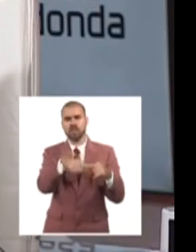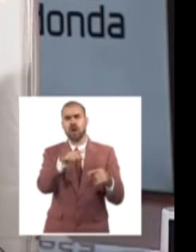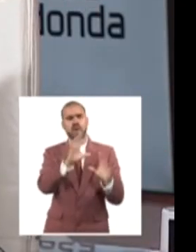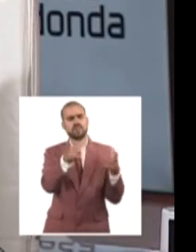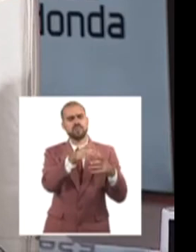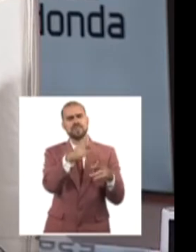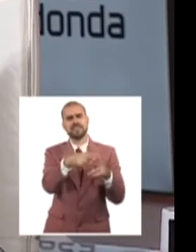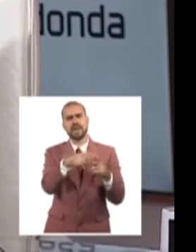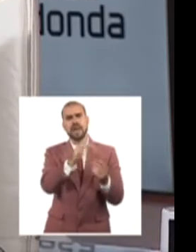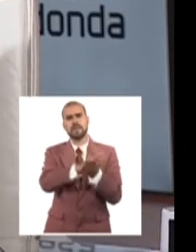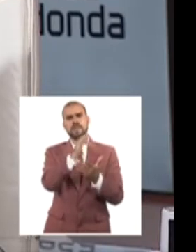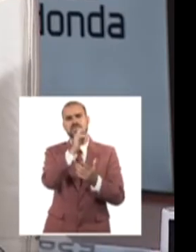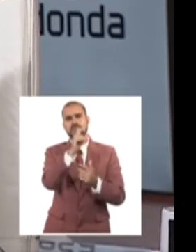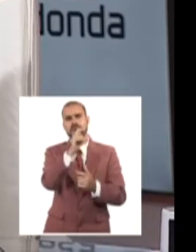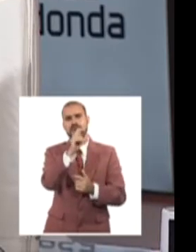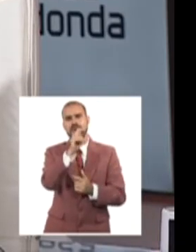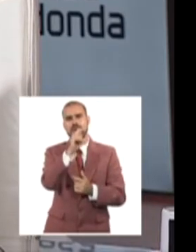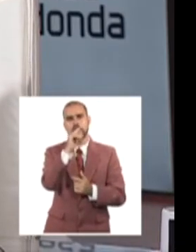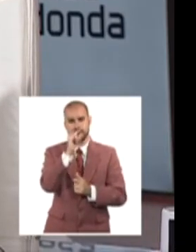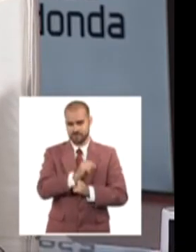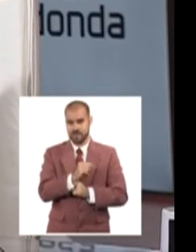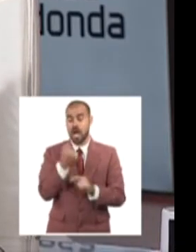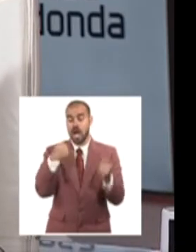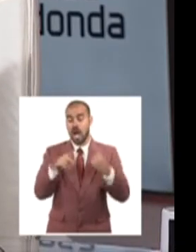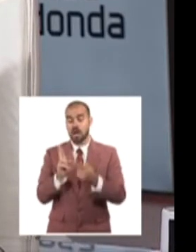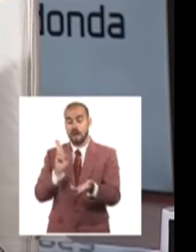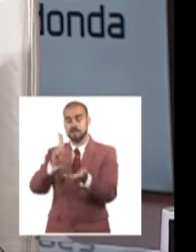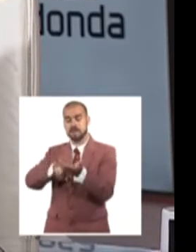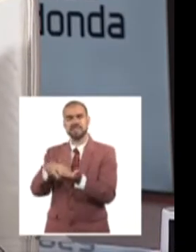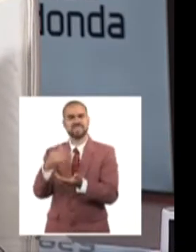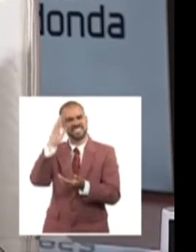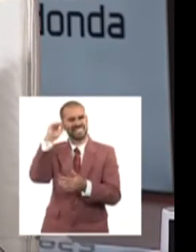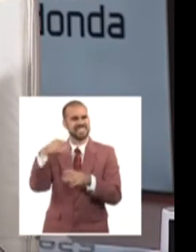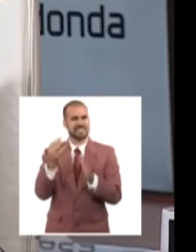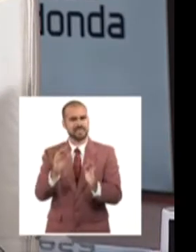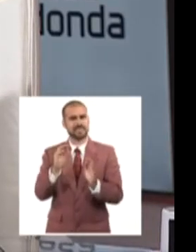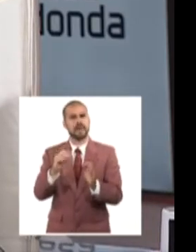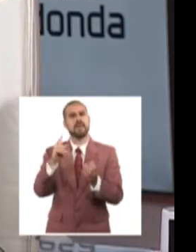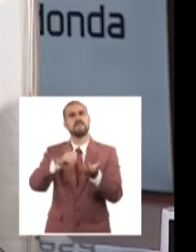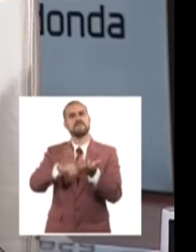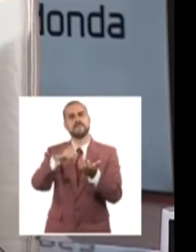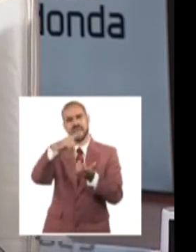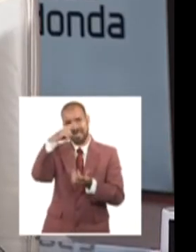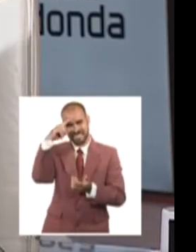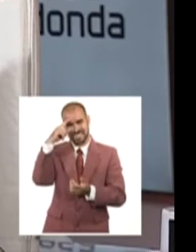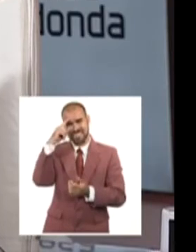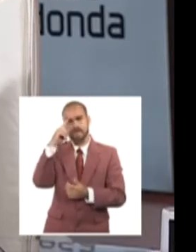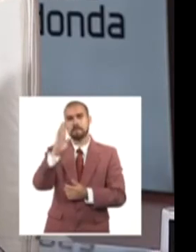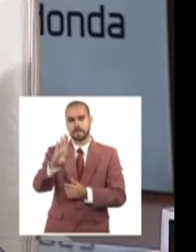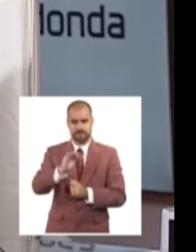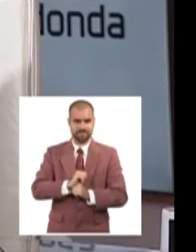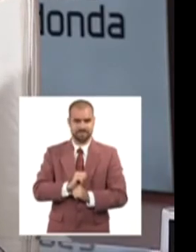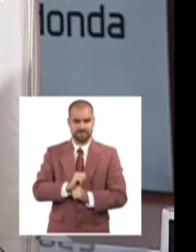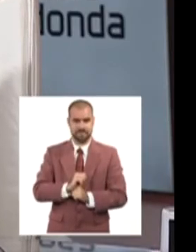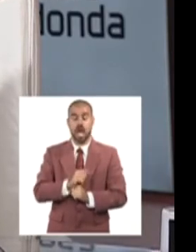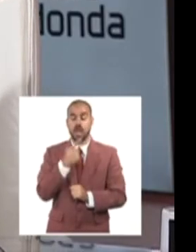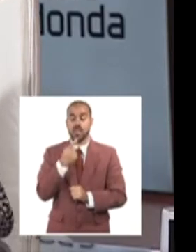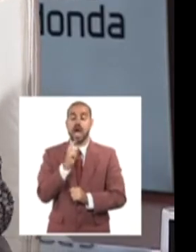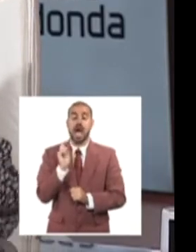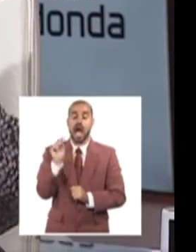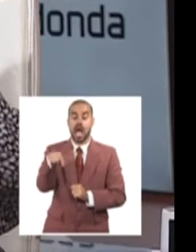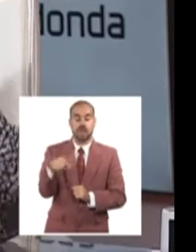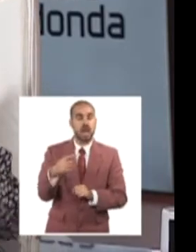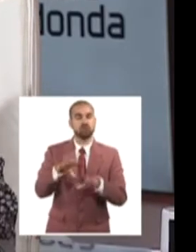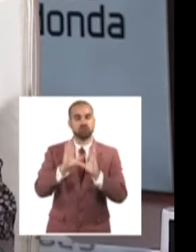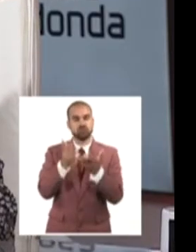aliando alguien está ahora afiliado al psv partido socialista brasileño entonces ellos lo que están buscando